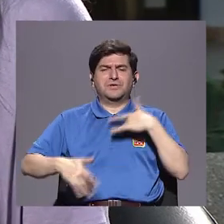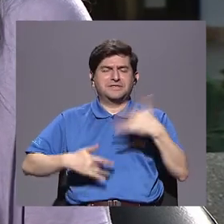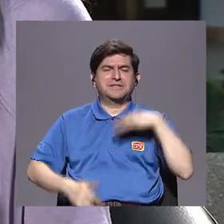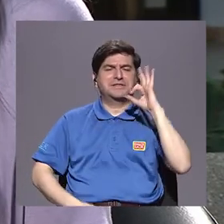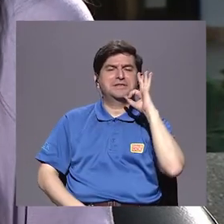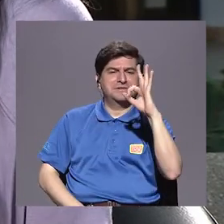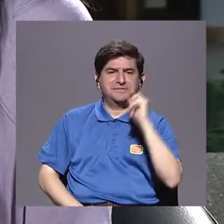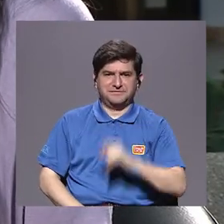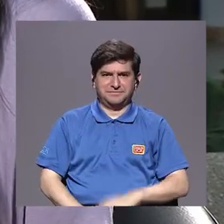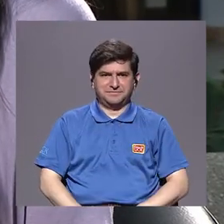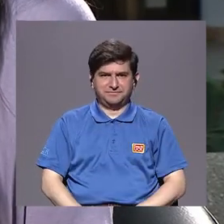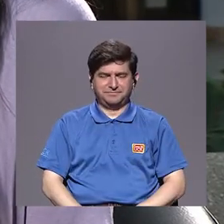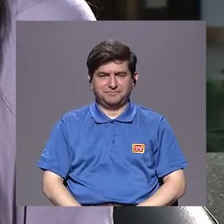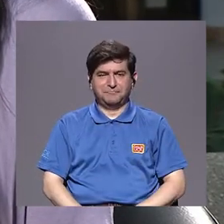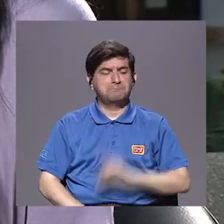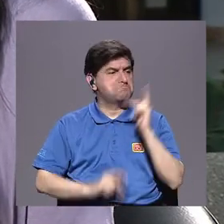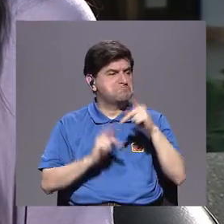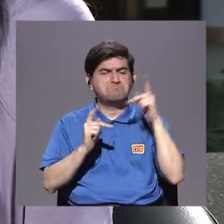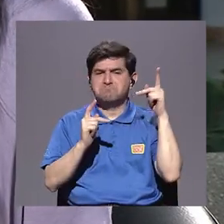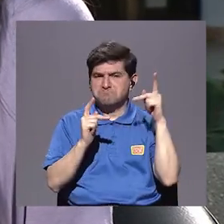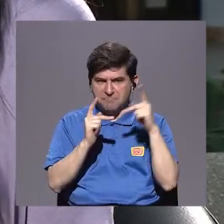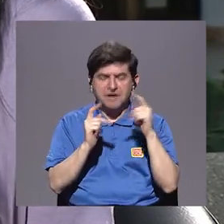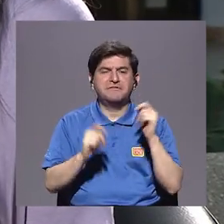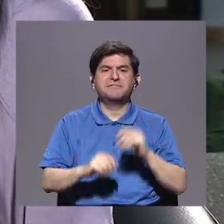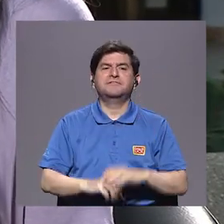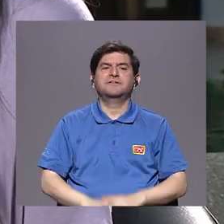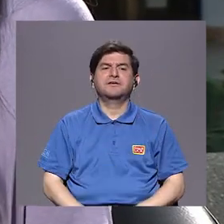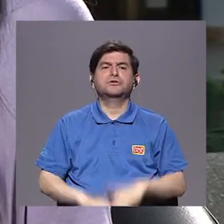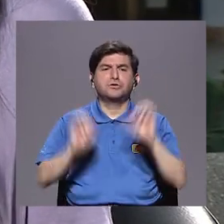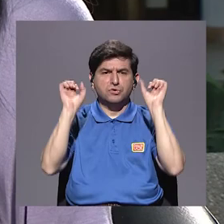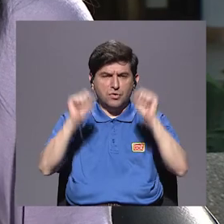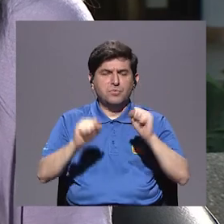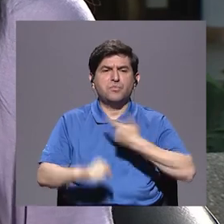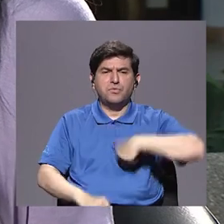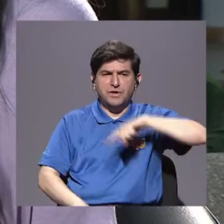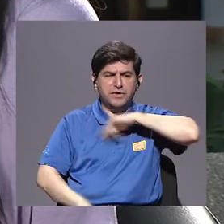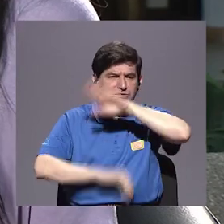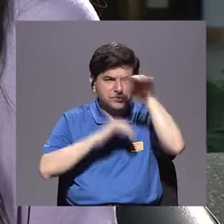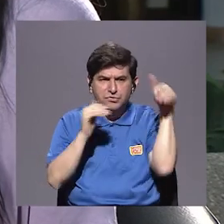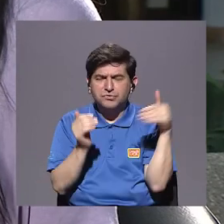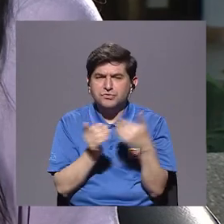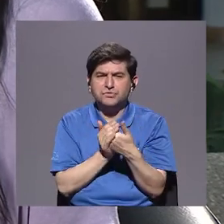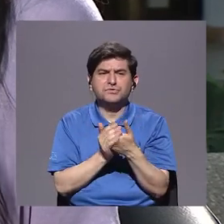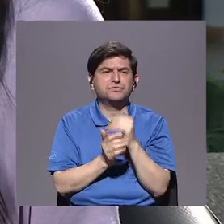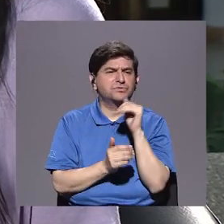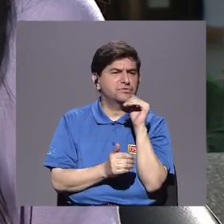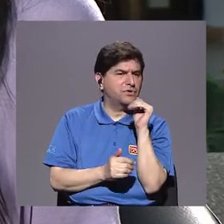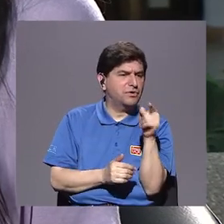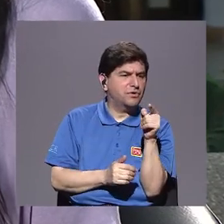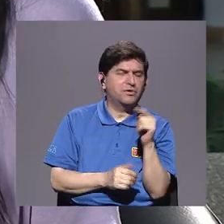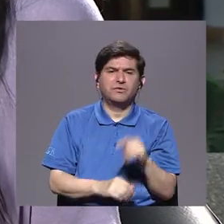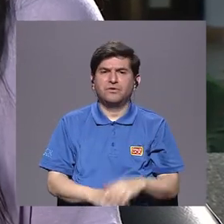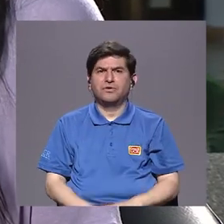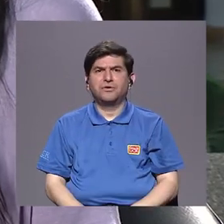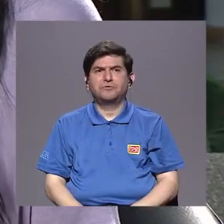el sentirnos bien. Entonces, perfectamente nos puede dar toda esa